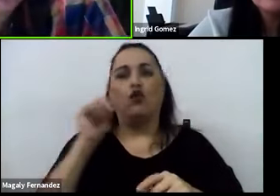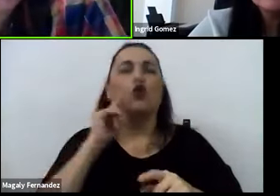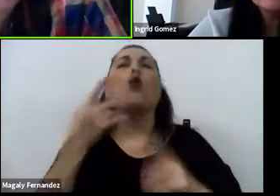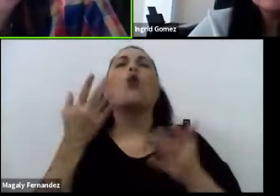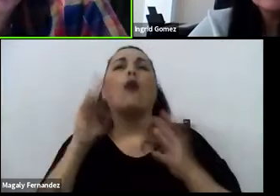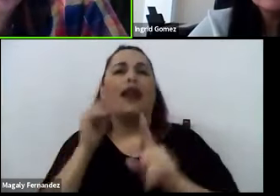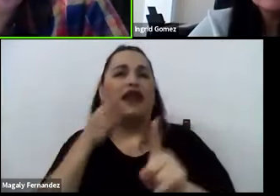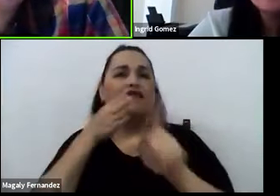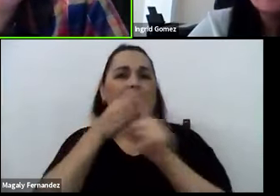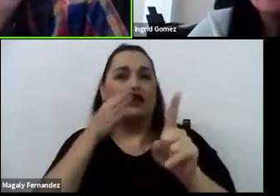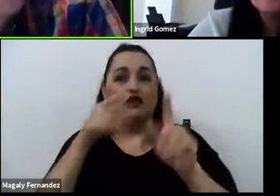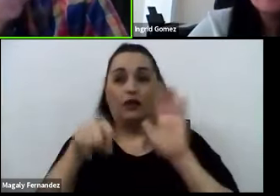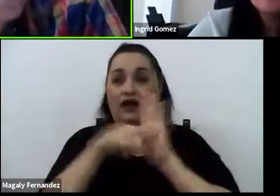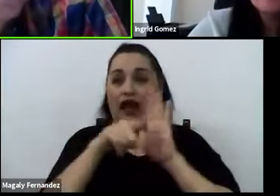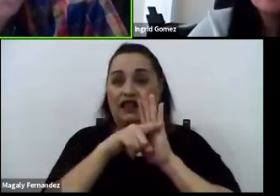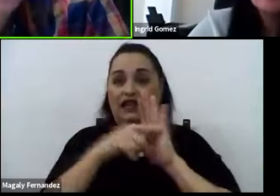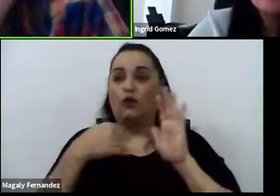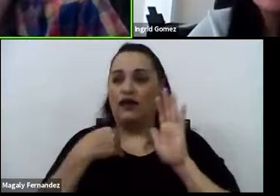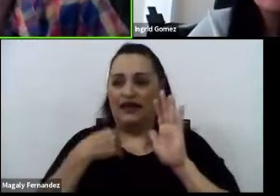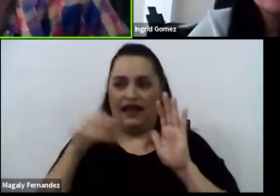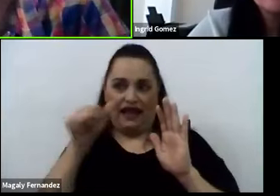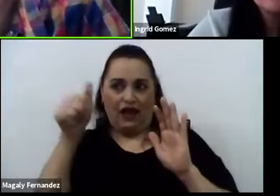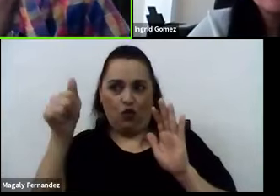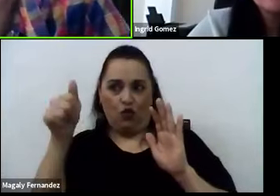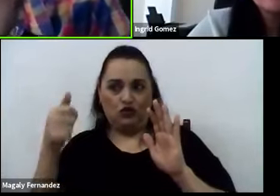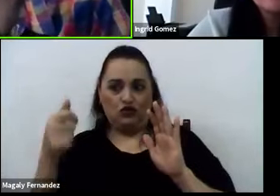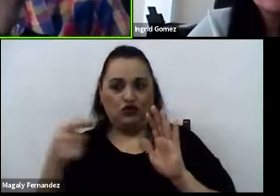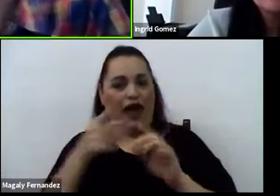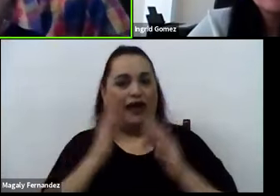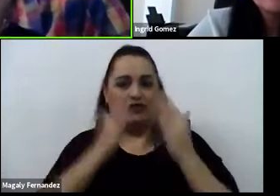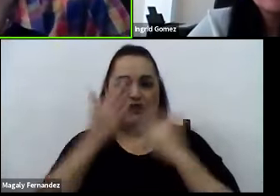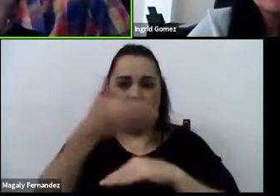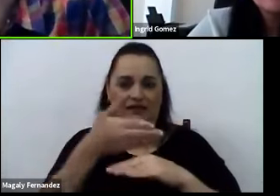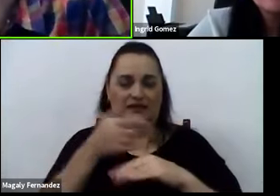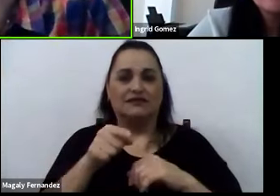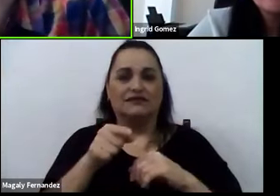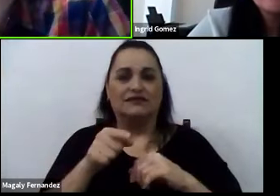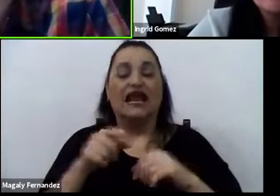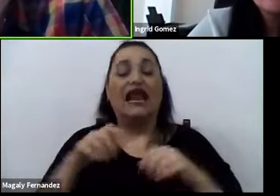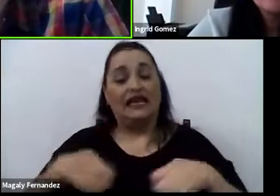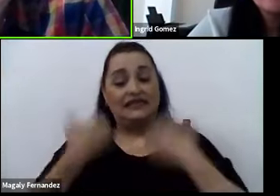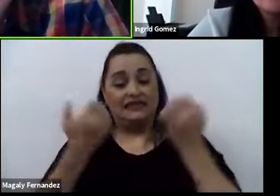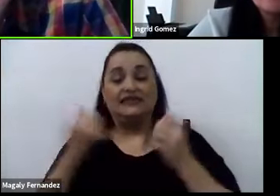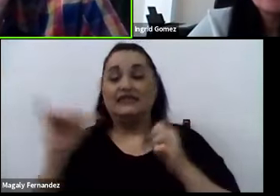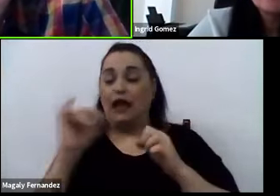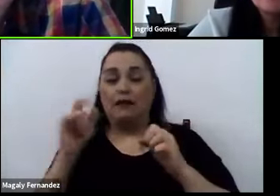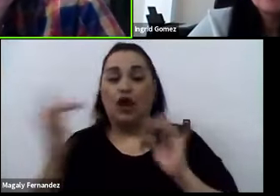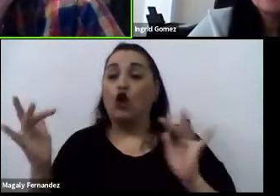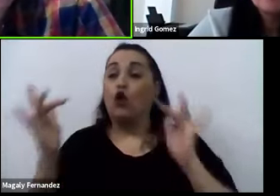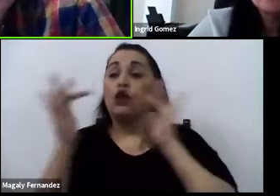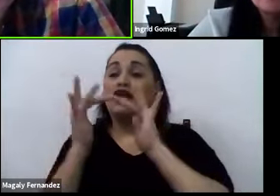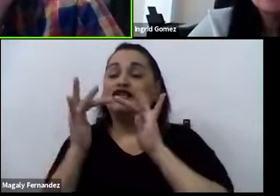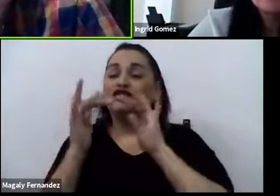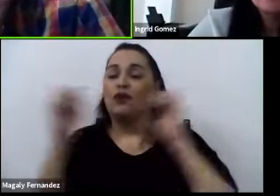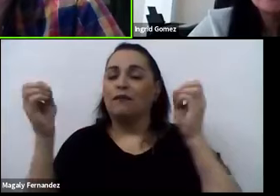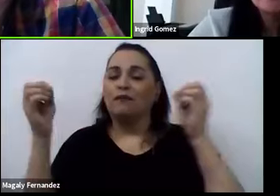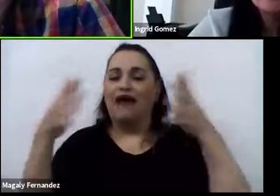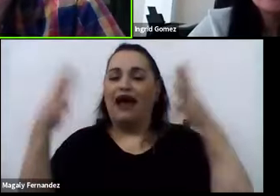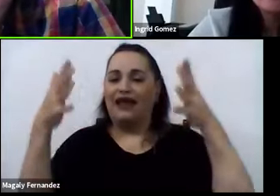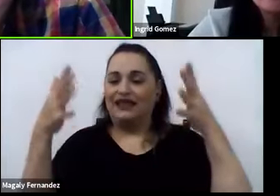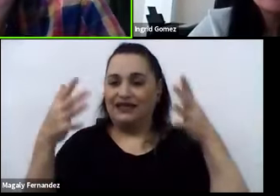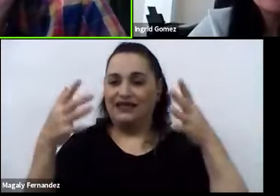que tienen los demás a través de ello. Y existe además una conexión mágica, diría yo, es